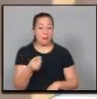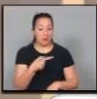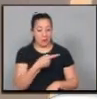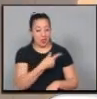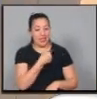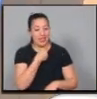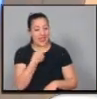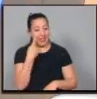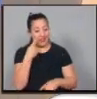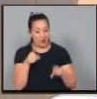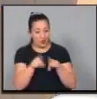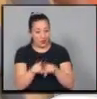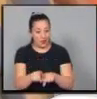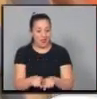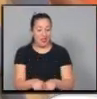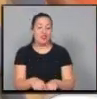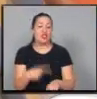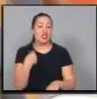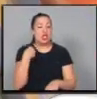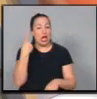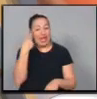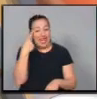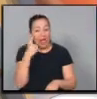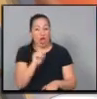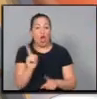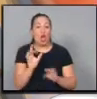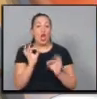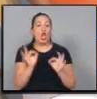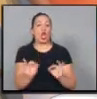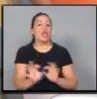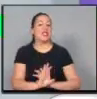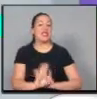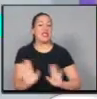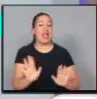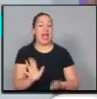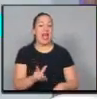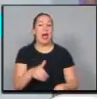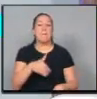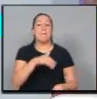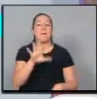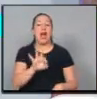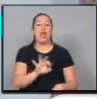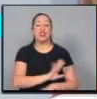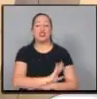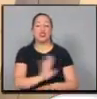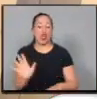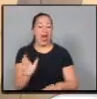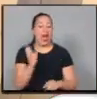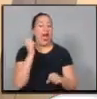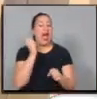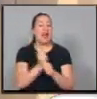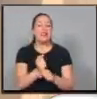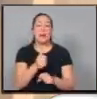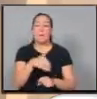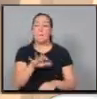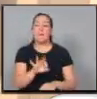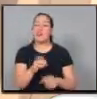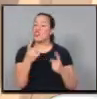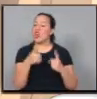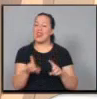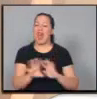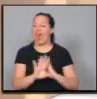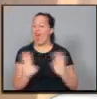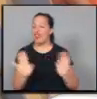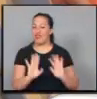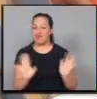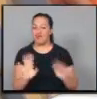querés que vivan juntos? Claro. Estos chicos no llegan a marzo, pero... para mí, ojalá que no. Es raro, ¿viste? Ella viene... mirá, si